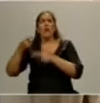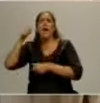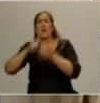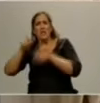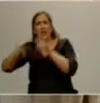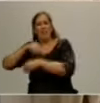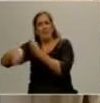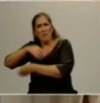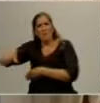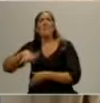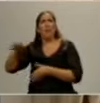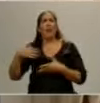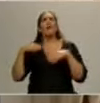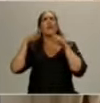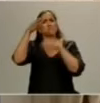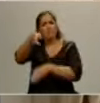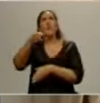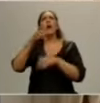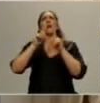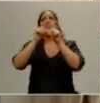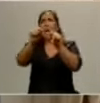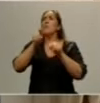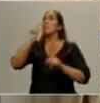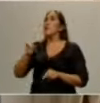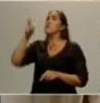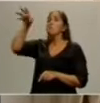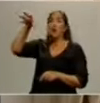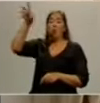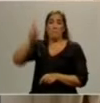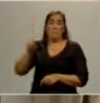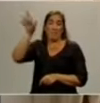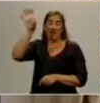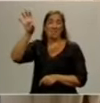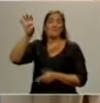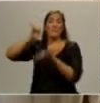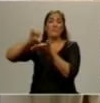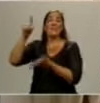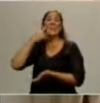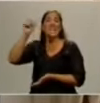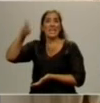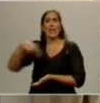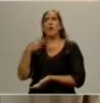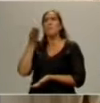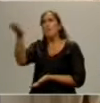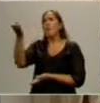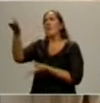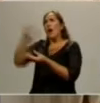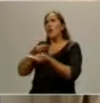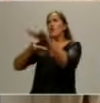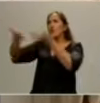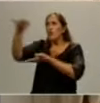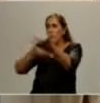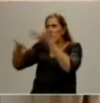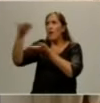República Islámica de Irán cooperación judicial para que el juez precisamente